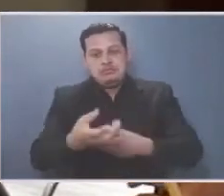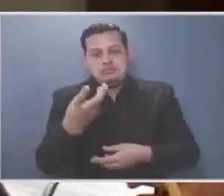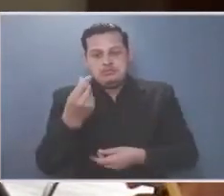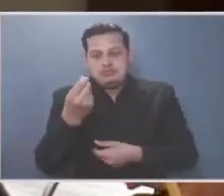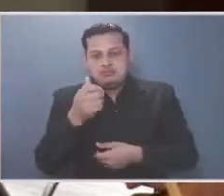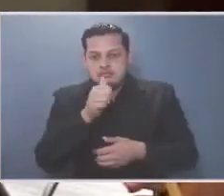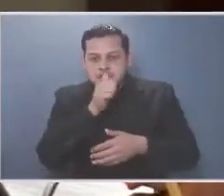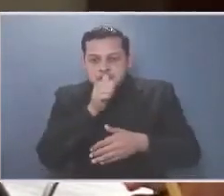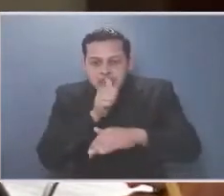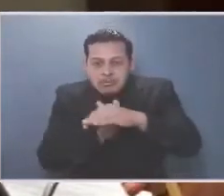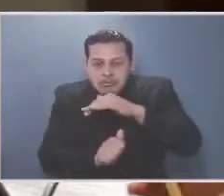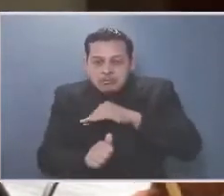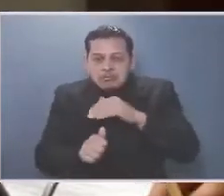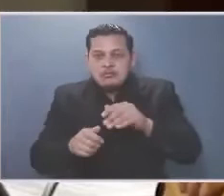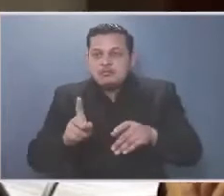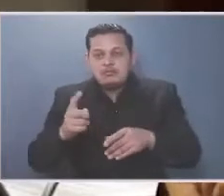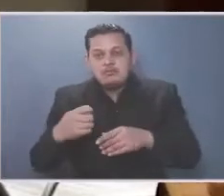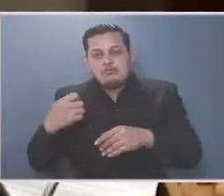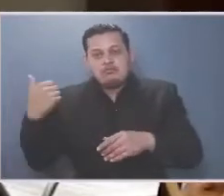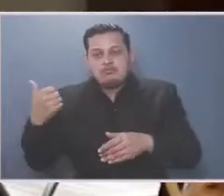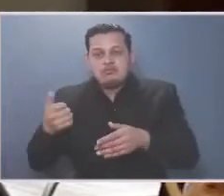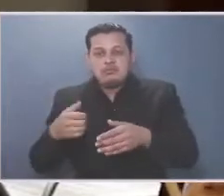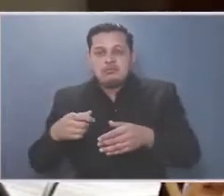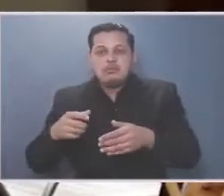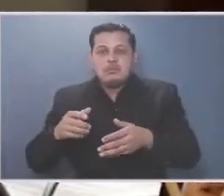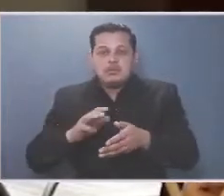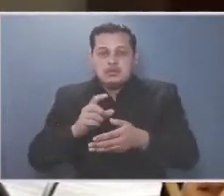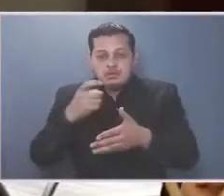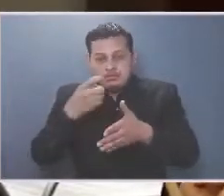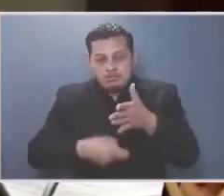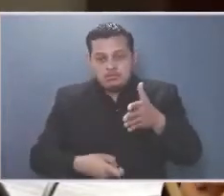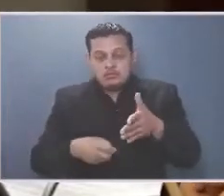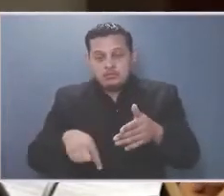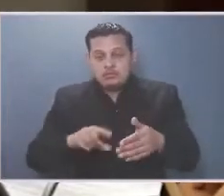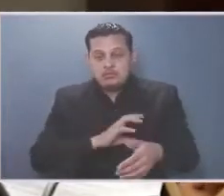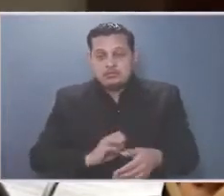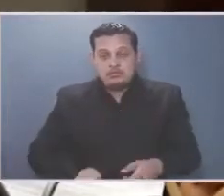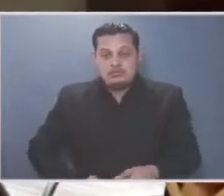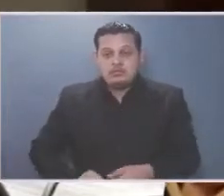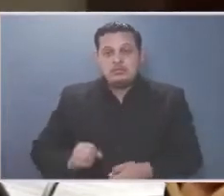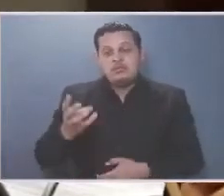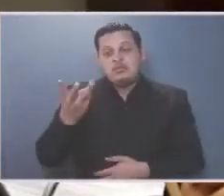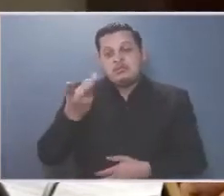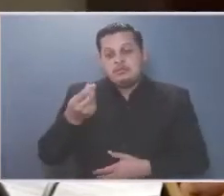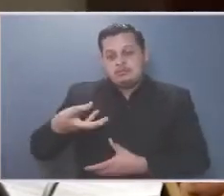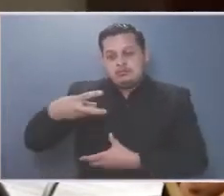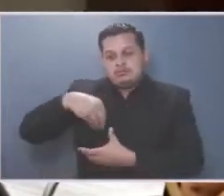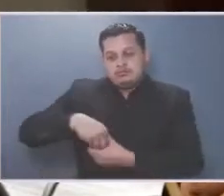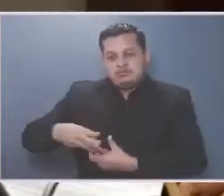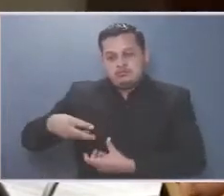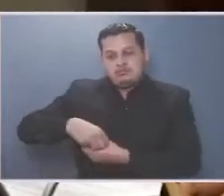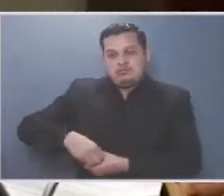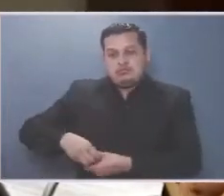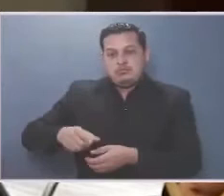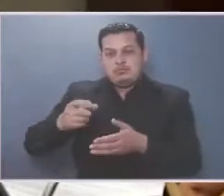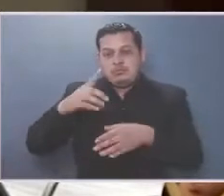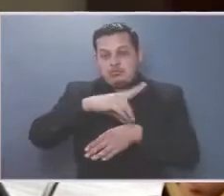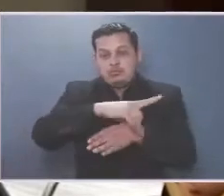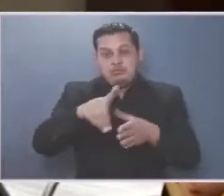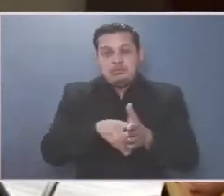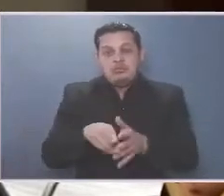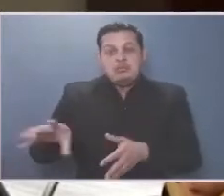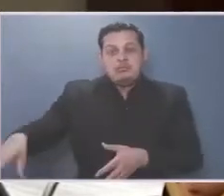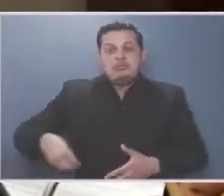para poder evadir impuestos en nuestro país cuánto le quedaban en los bolsillos de estos diputados corruptos